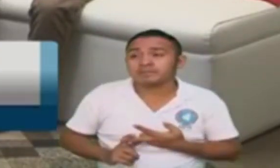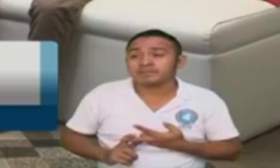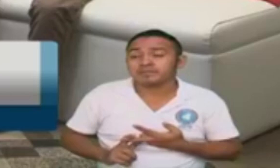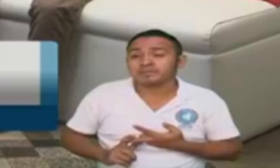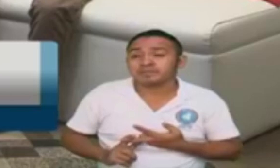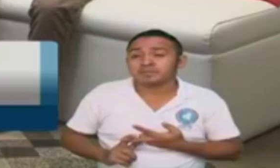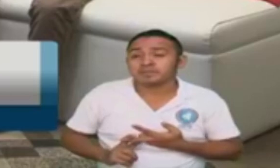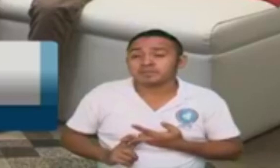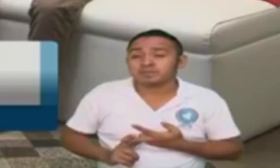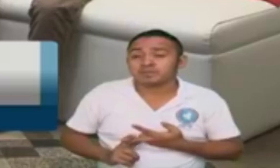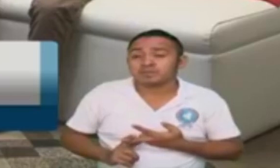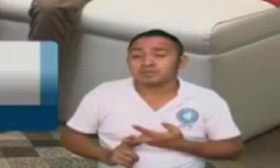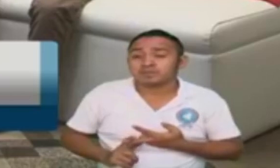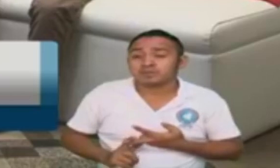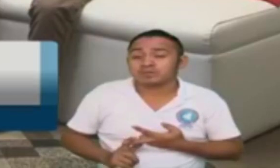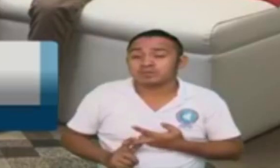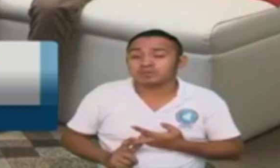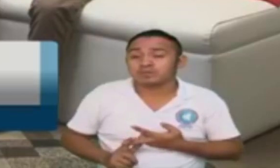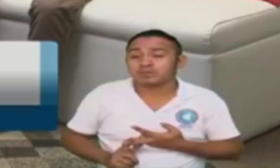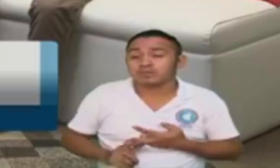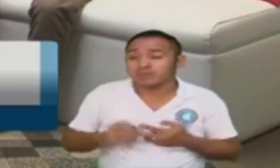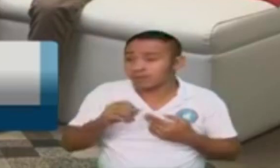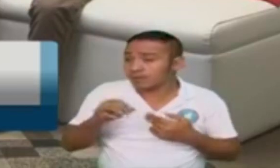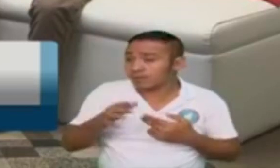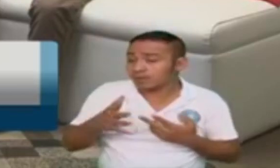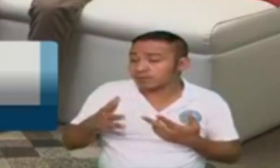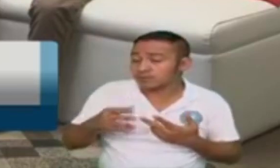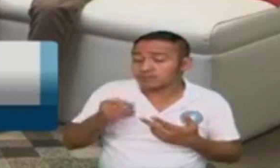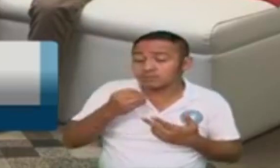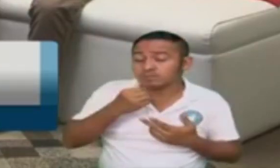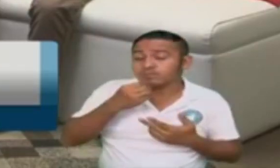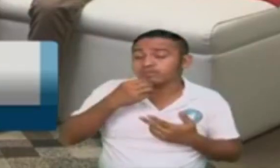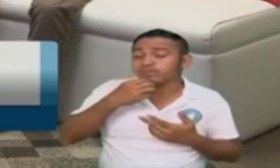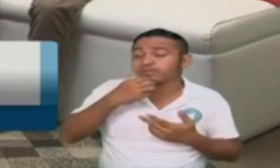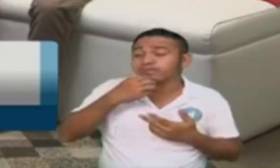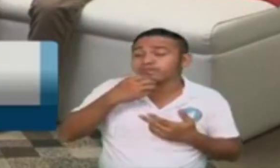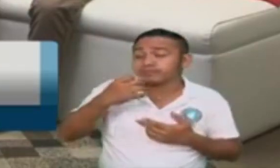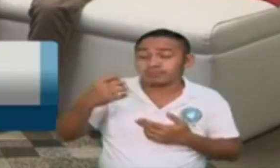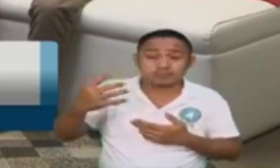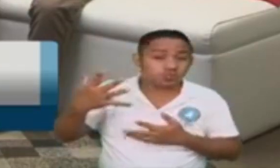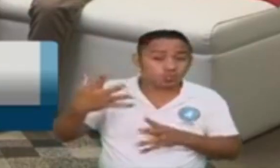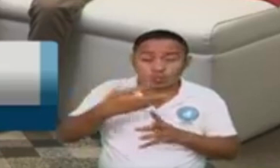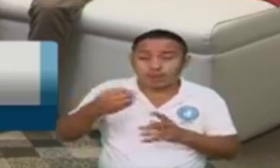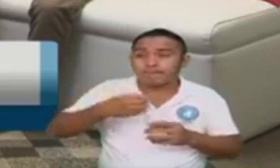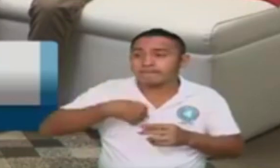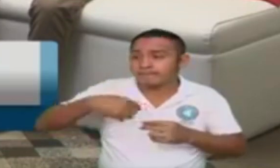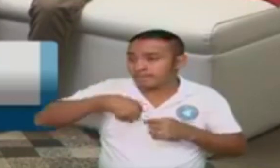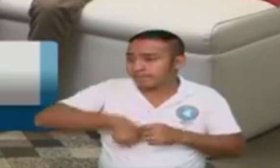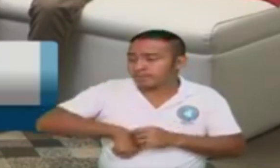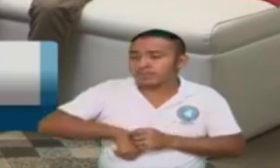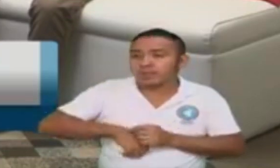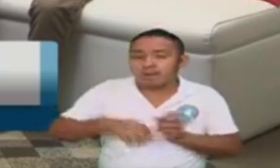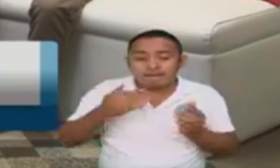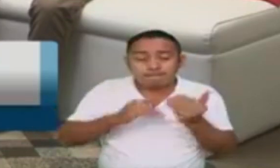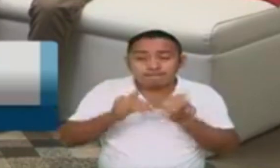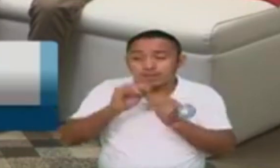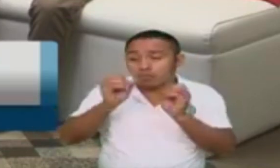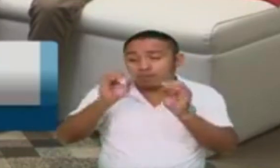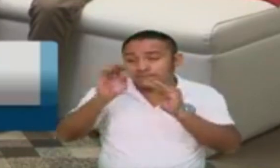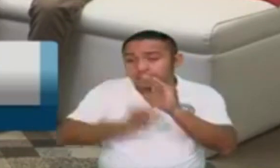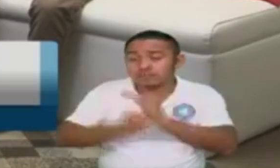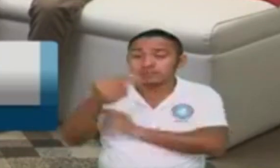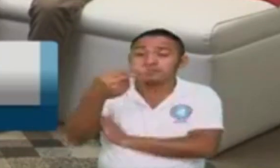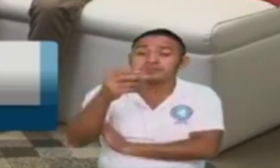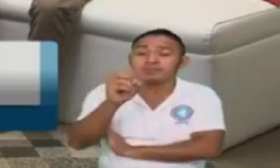Digamos, cuando la glándula crece, se altera las hormonas que produce. Entonces puede producir más hormonas o puede producir